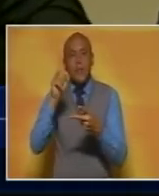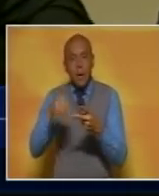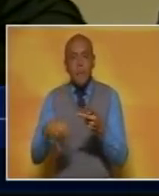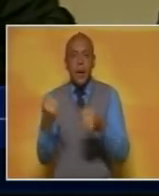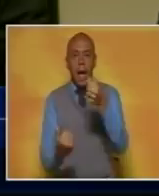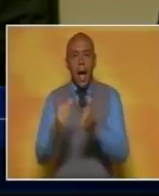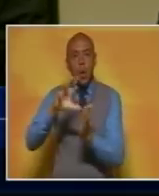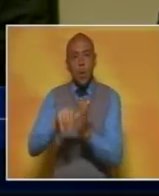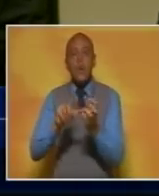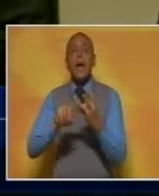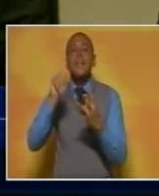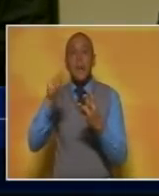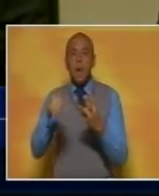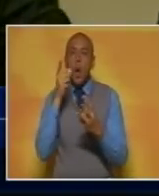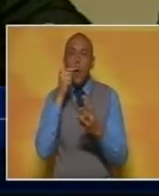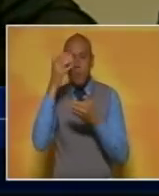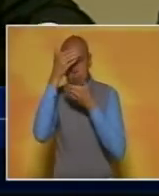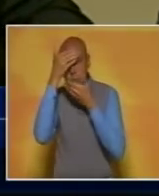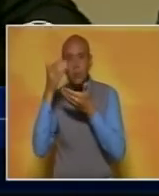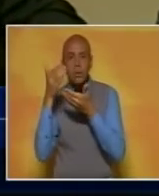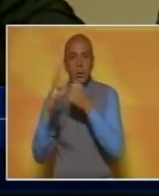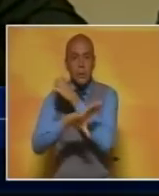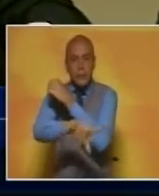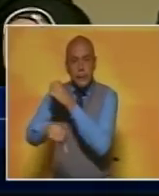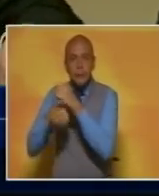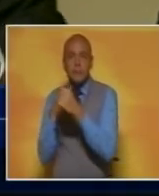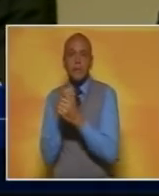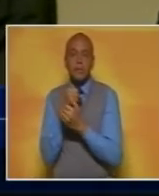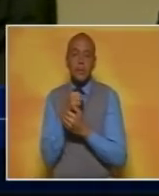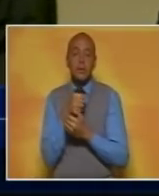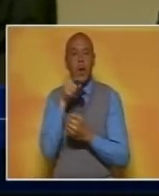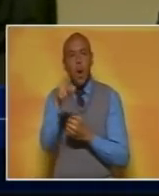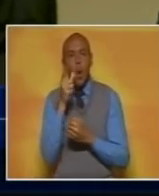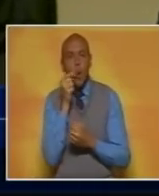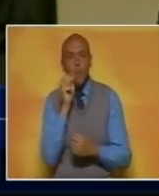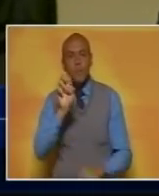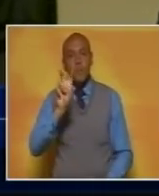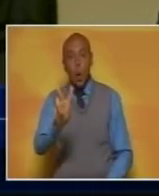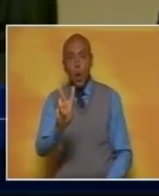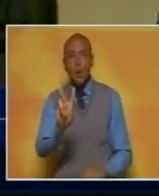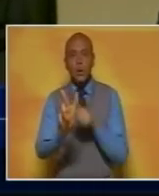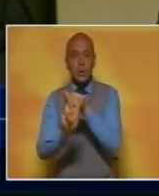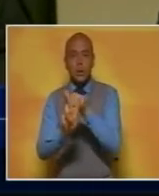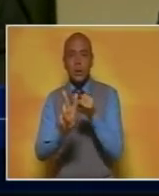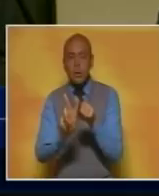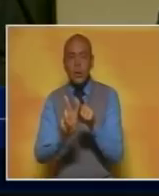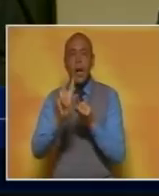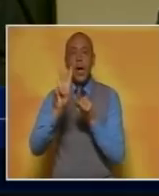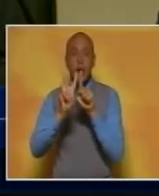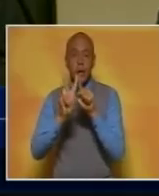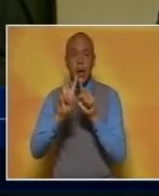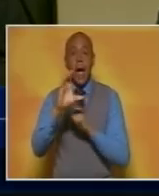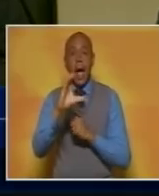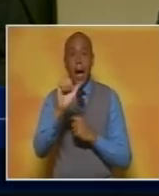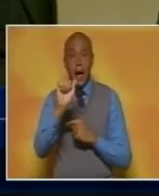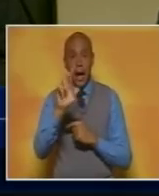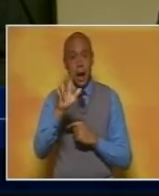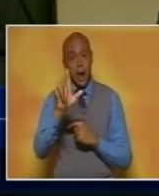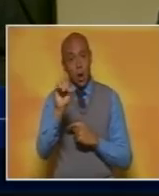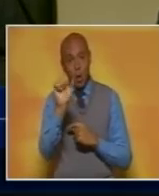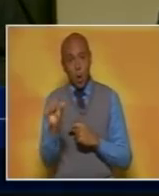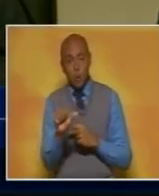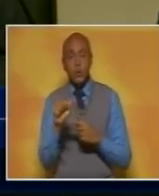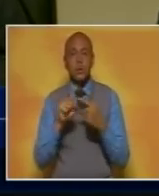secuestran a los productores que vienen en esos vehículos, como es el caso de estos 2 productores, de Carlos Méndez